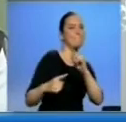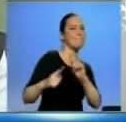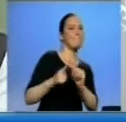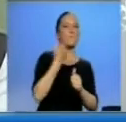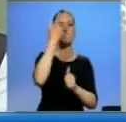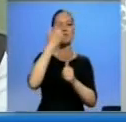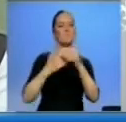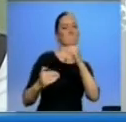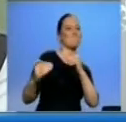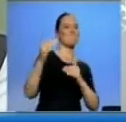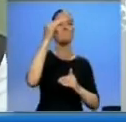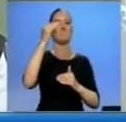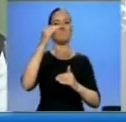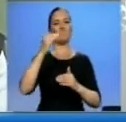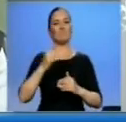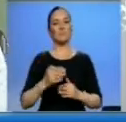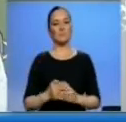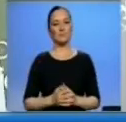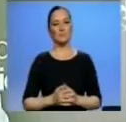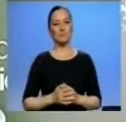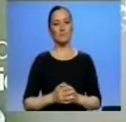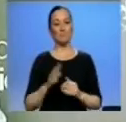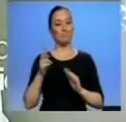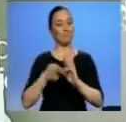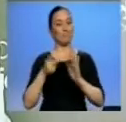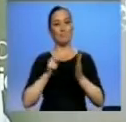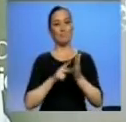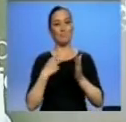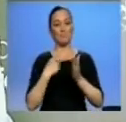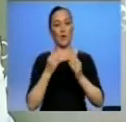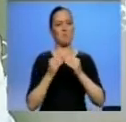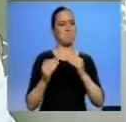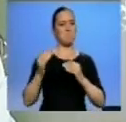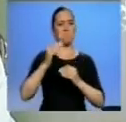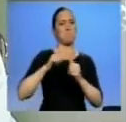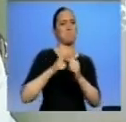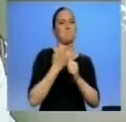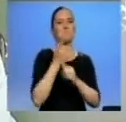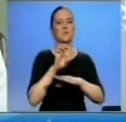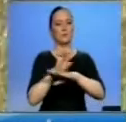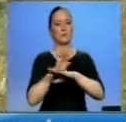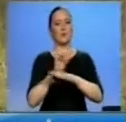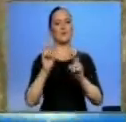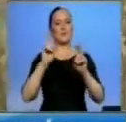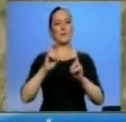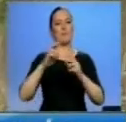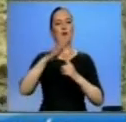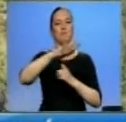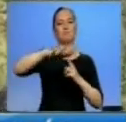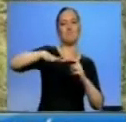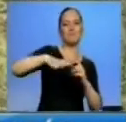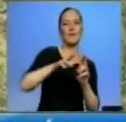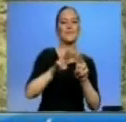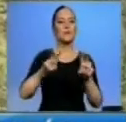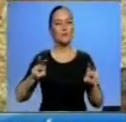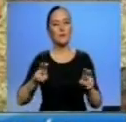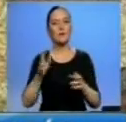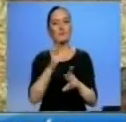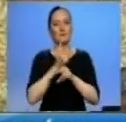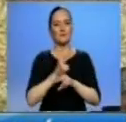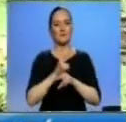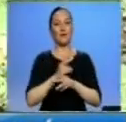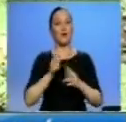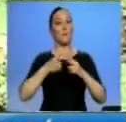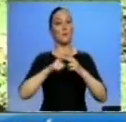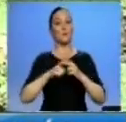se sume a un nuevo récord que sin duda alguna lo pone en la cabecera de iniciativas ambientales. La jornada iniciará a las 8:30 de la